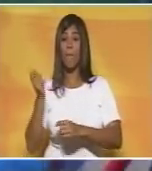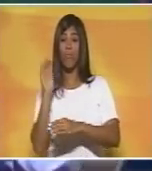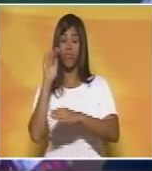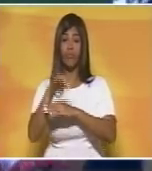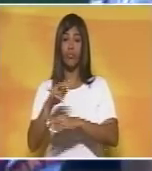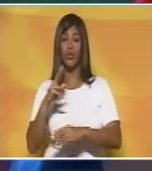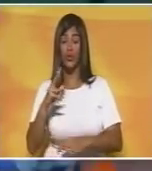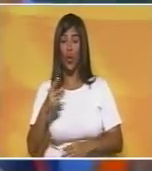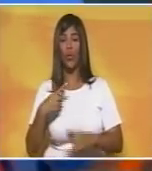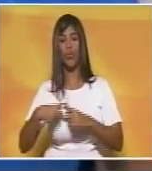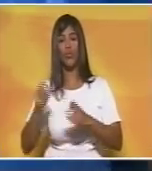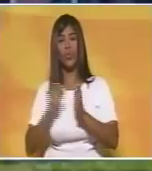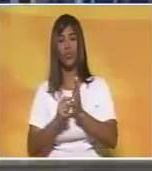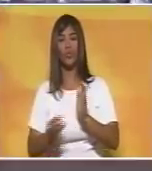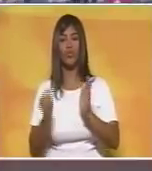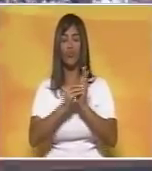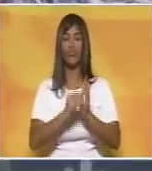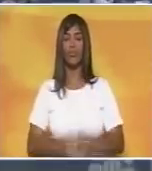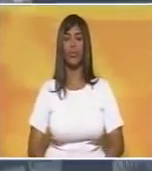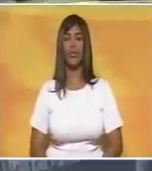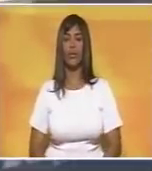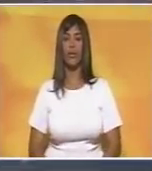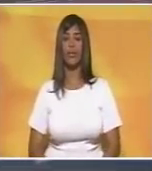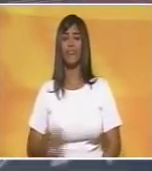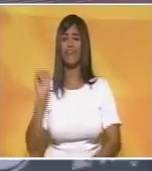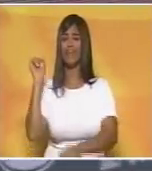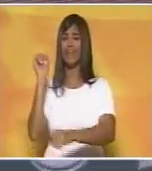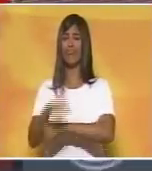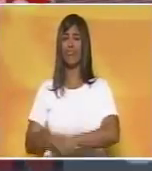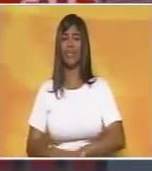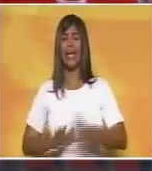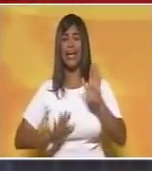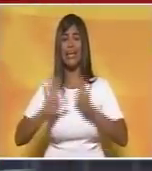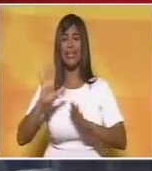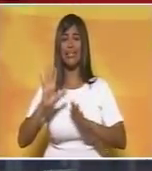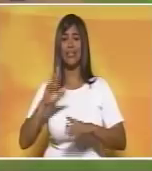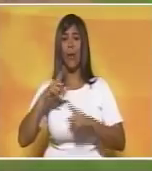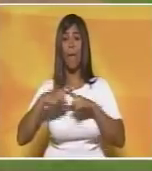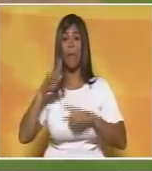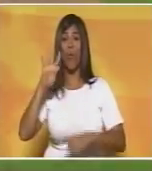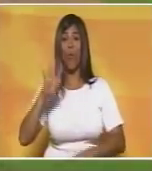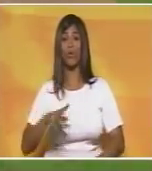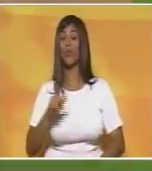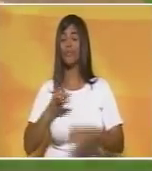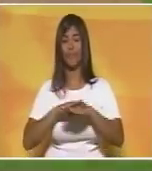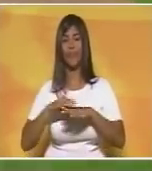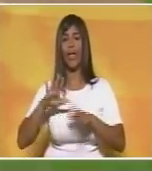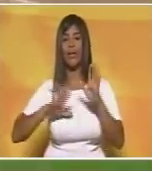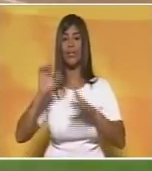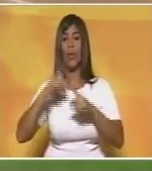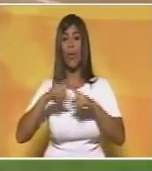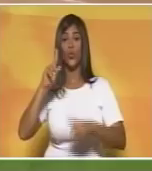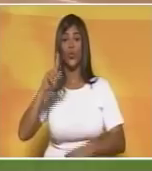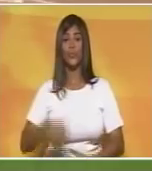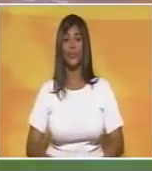en el triunfo de Atlanta sobre Filadelfia por paliza, 15 carreras por 1.